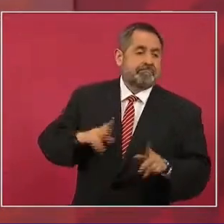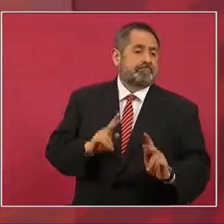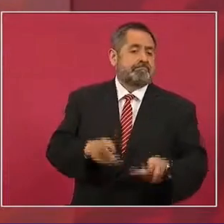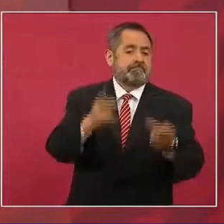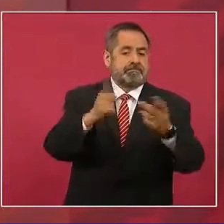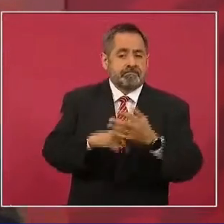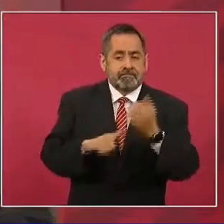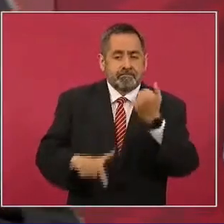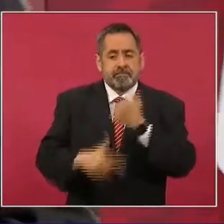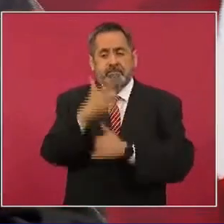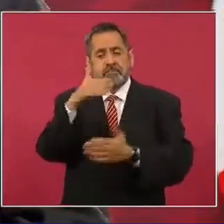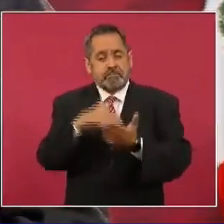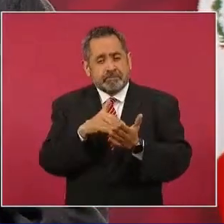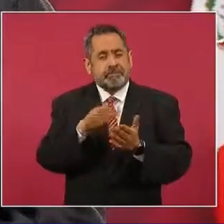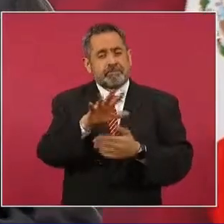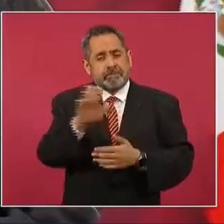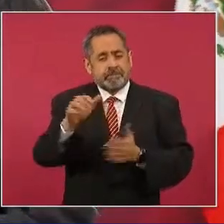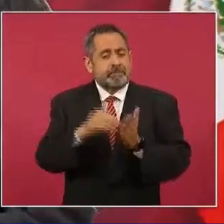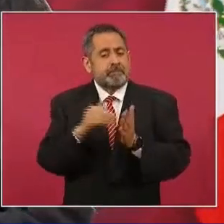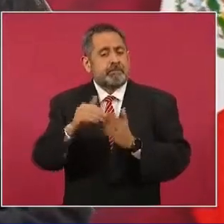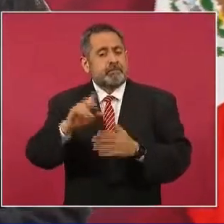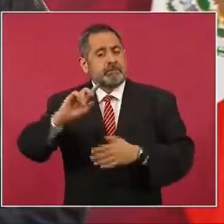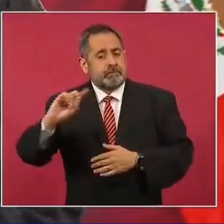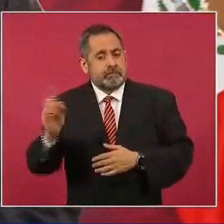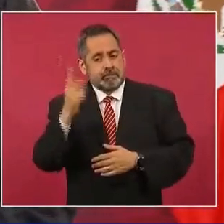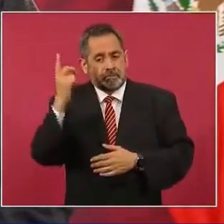En $12,500 millones